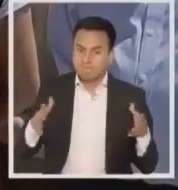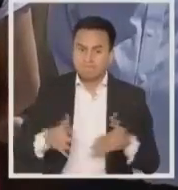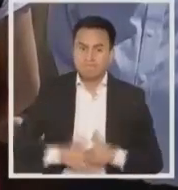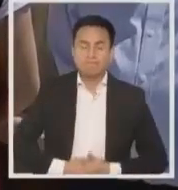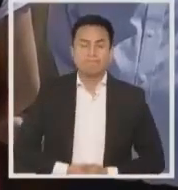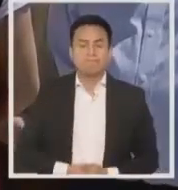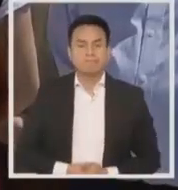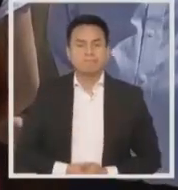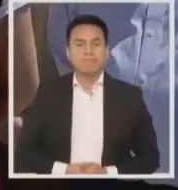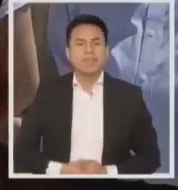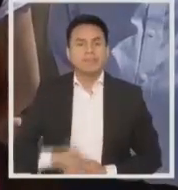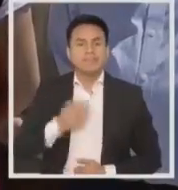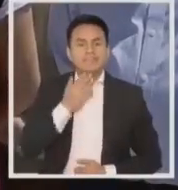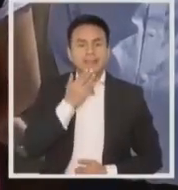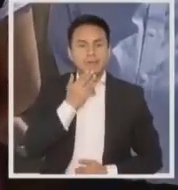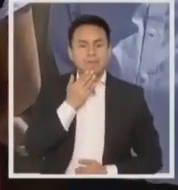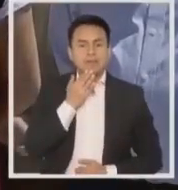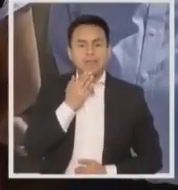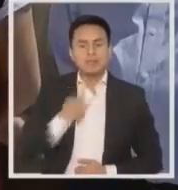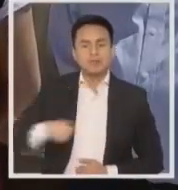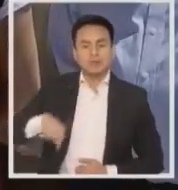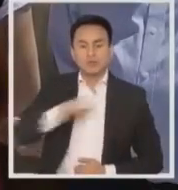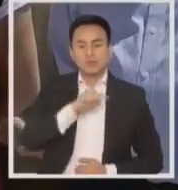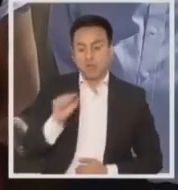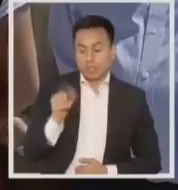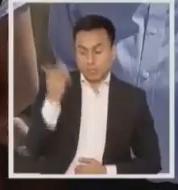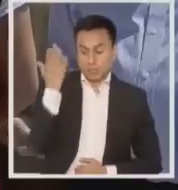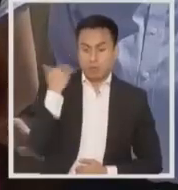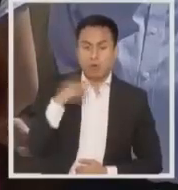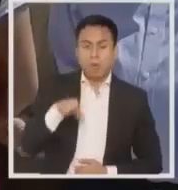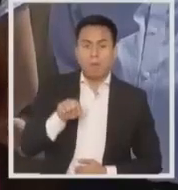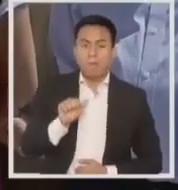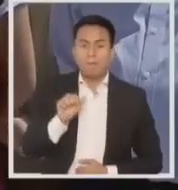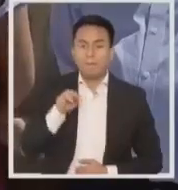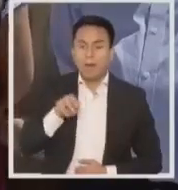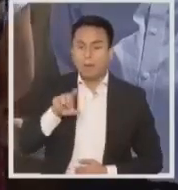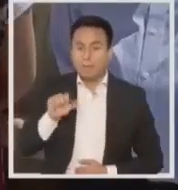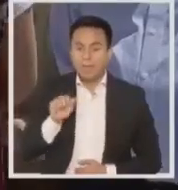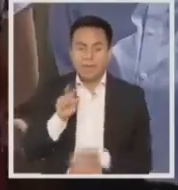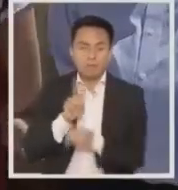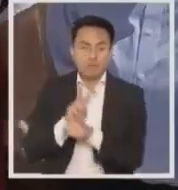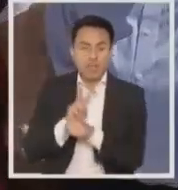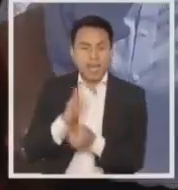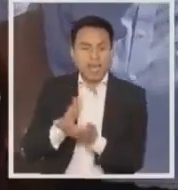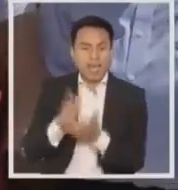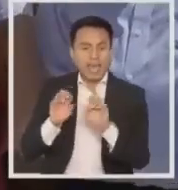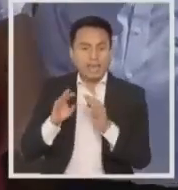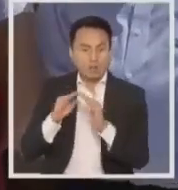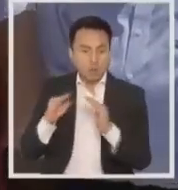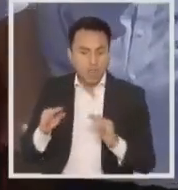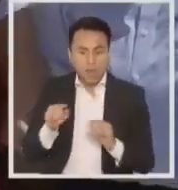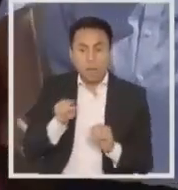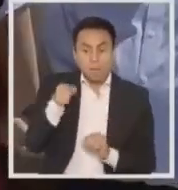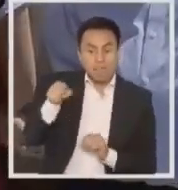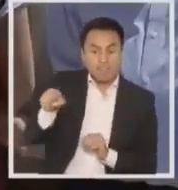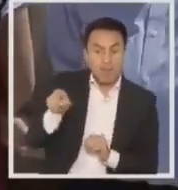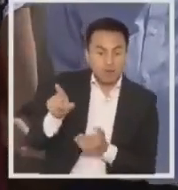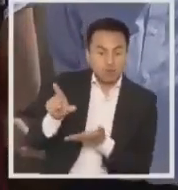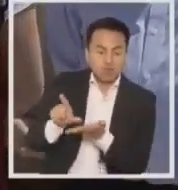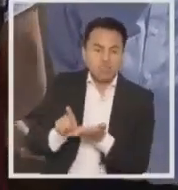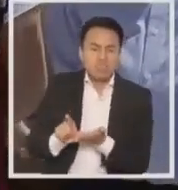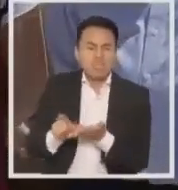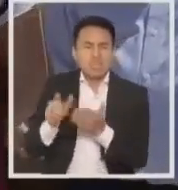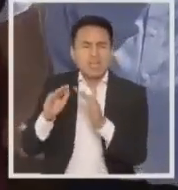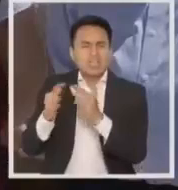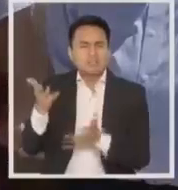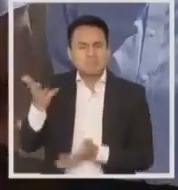También estuvimos recién con Pamela, profesora de la escuela, un poquito más abajo, que también perdió